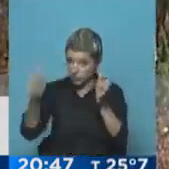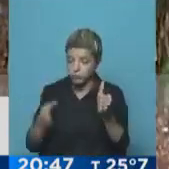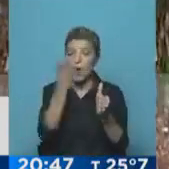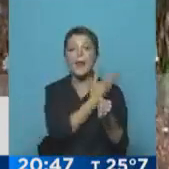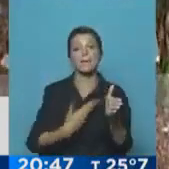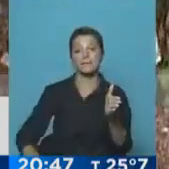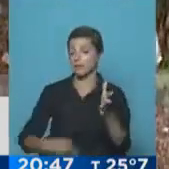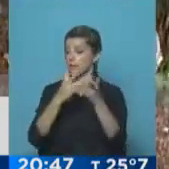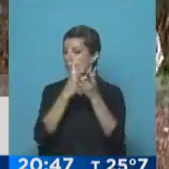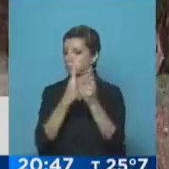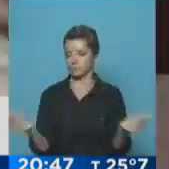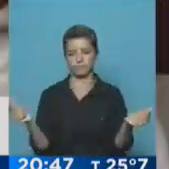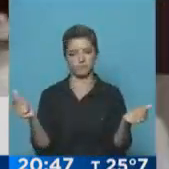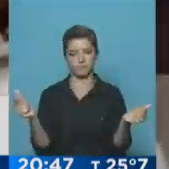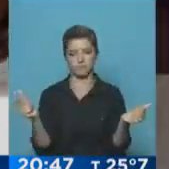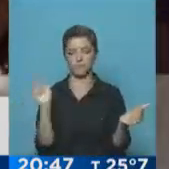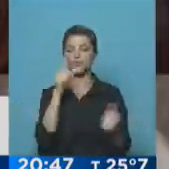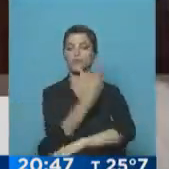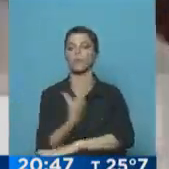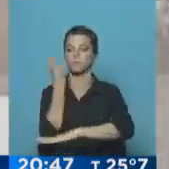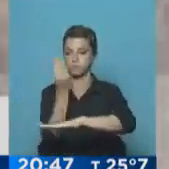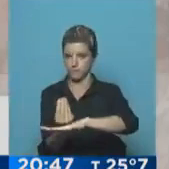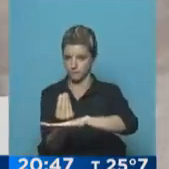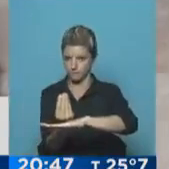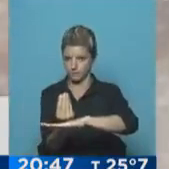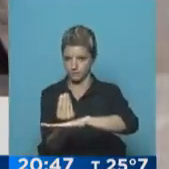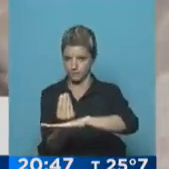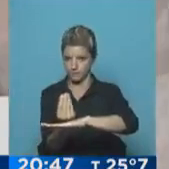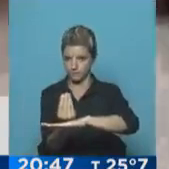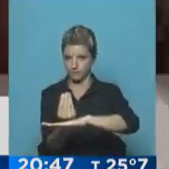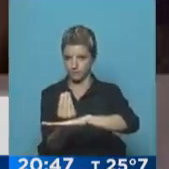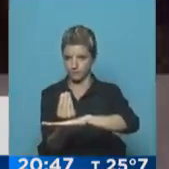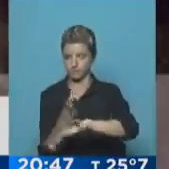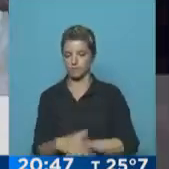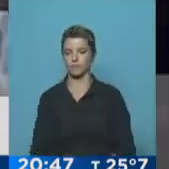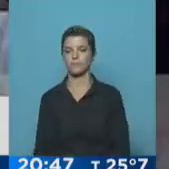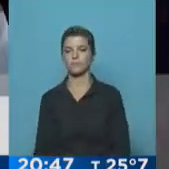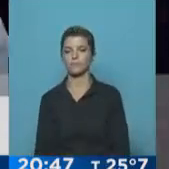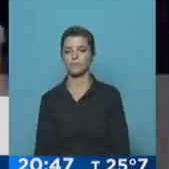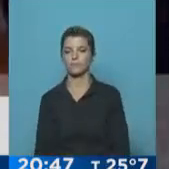presidenta deja de ejercer la jefatura de Estado de los argentinos.